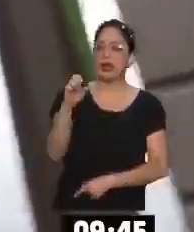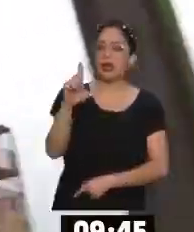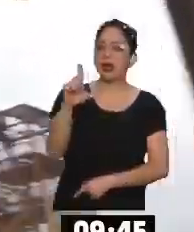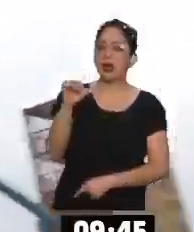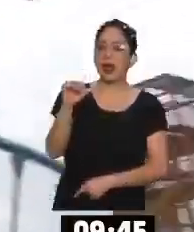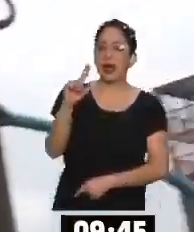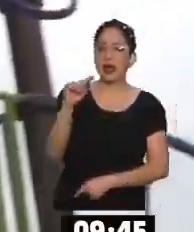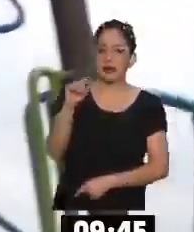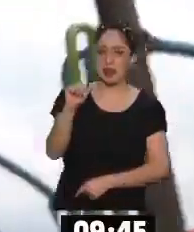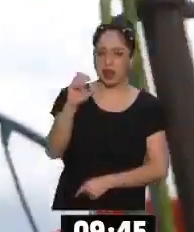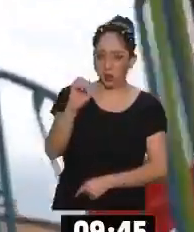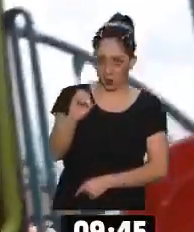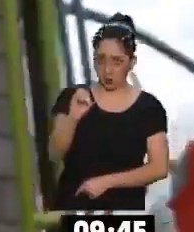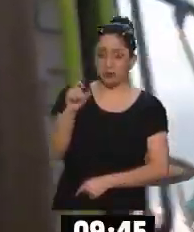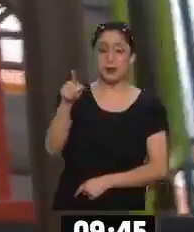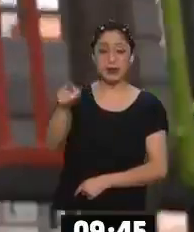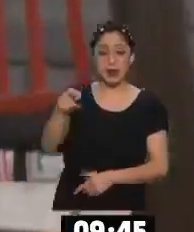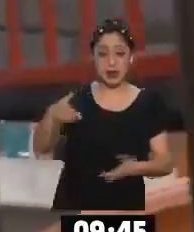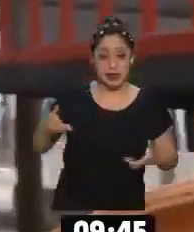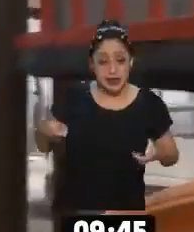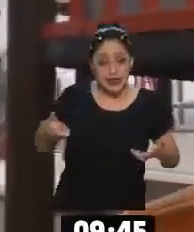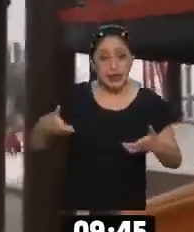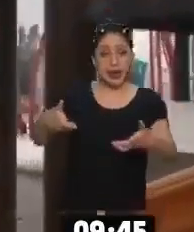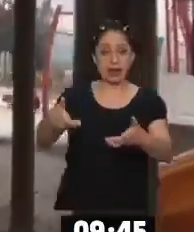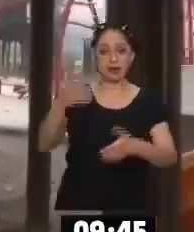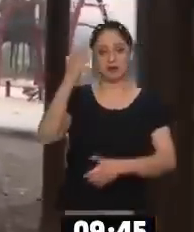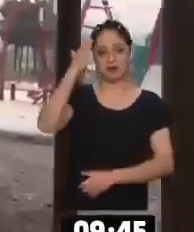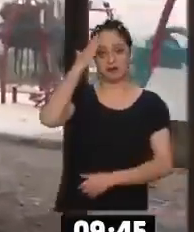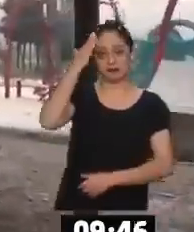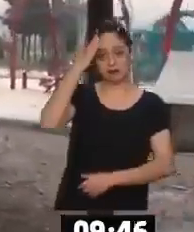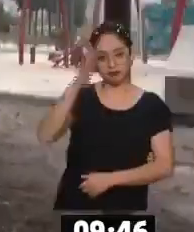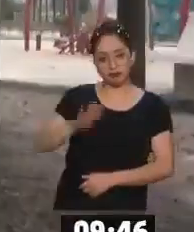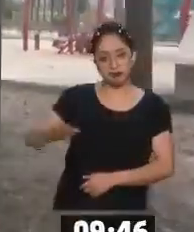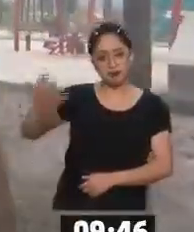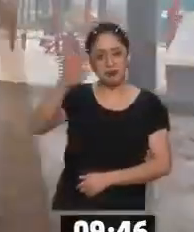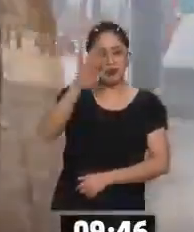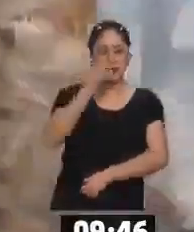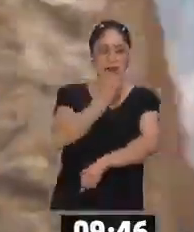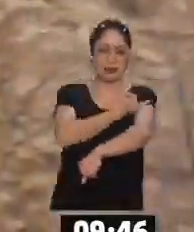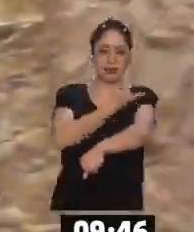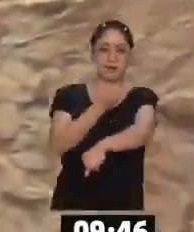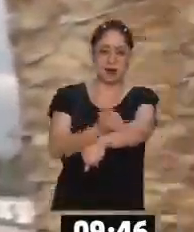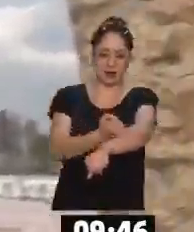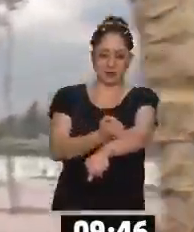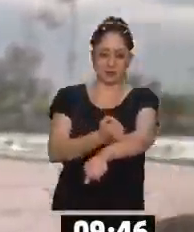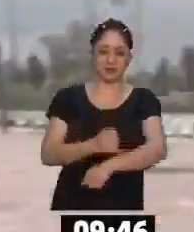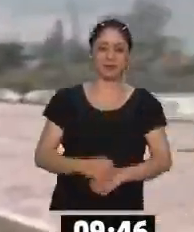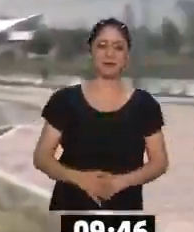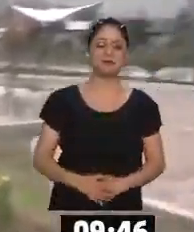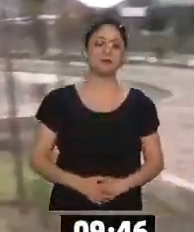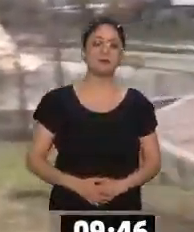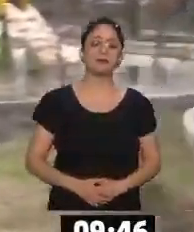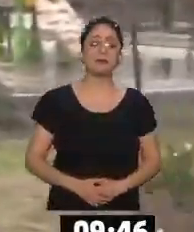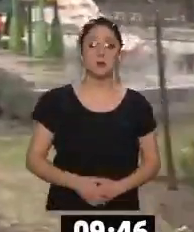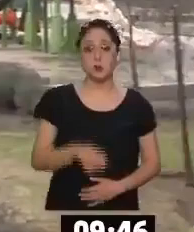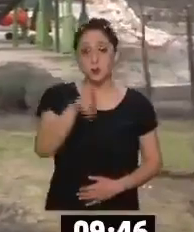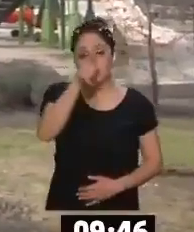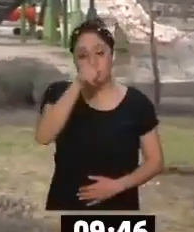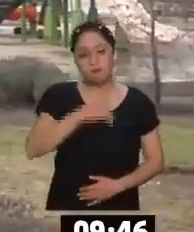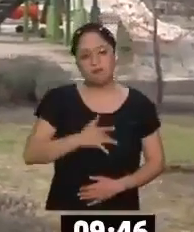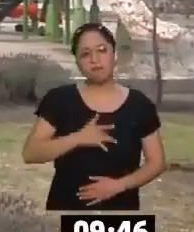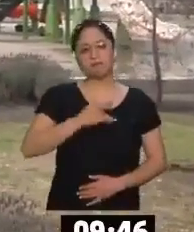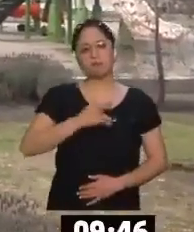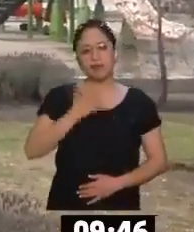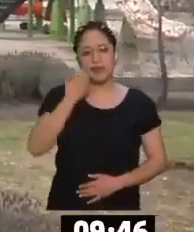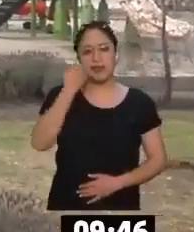dos vialidades principales que tiene la Alcaldía de Iztapalapa, eje 6 y Guelatao. Pues ahí está, ya lo saben, si quieren venir a disfrutar aquí al